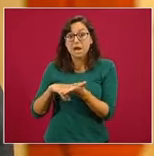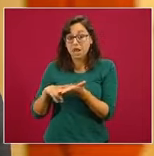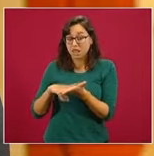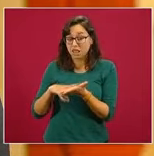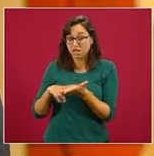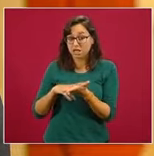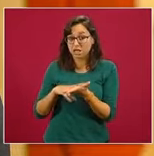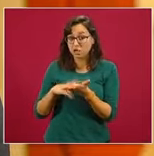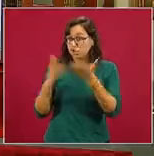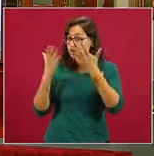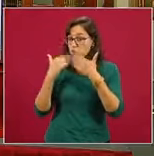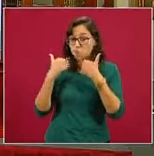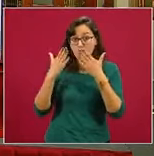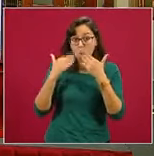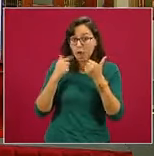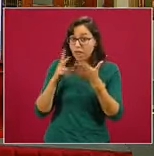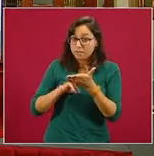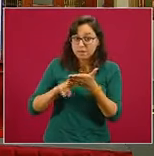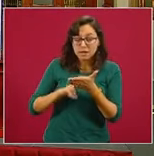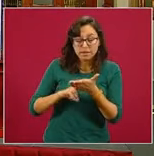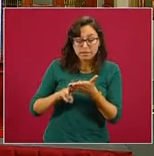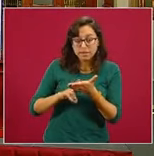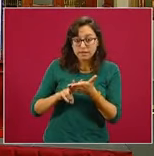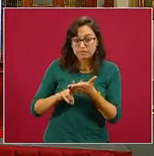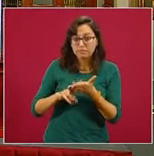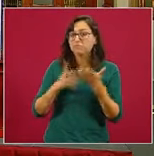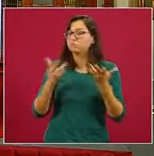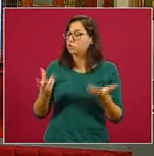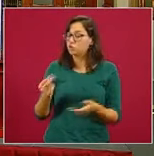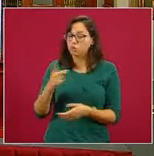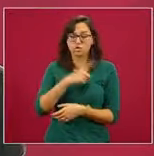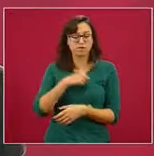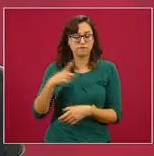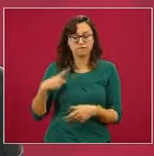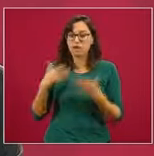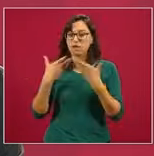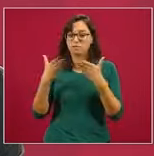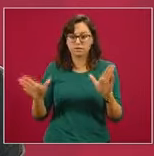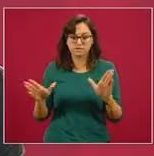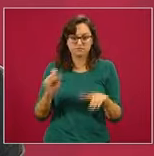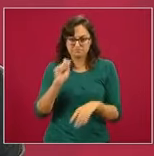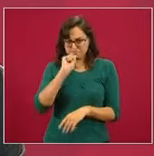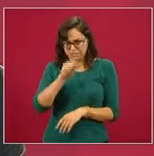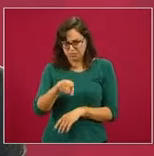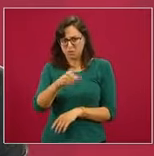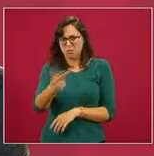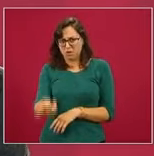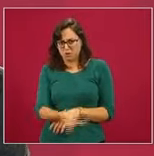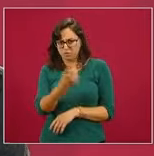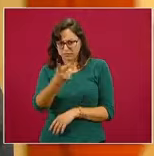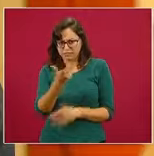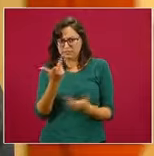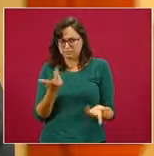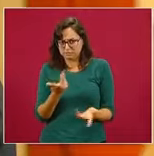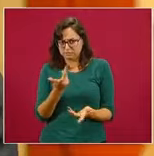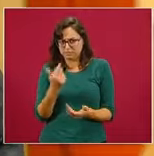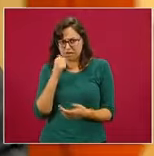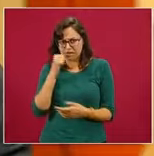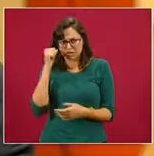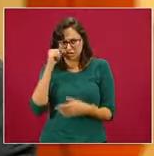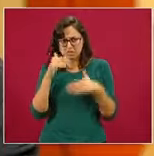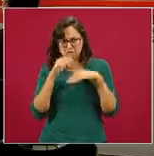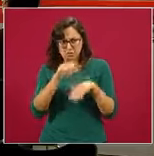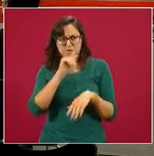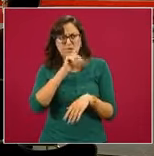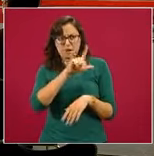comentado recientemente a pregunta de Héctor García, lo comentamos respecto al estado de Jalisco, pero aplica para todo el país. Como decía, precisamente